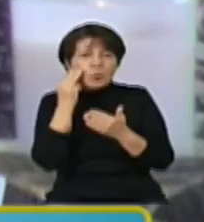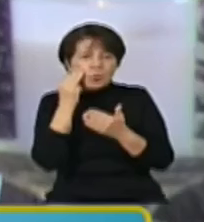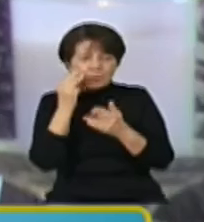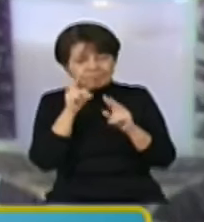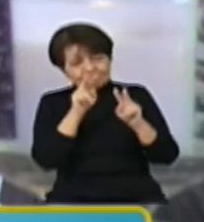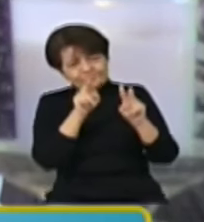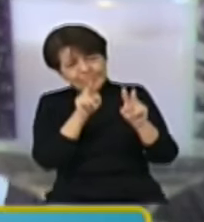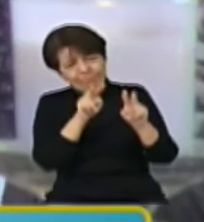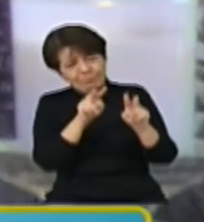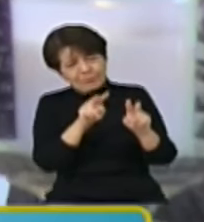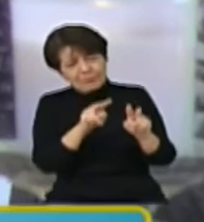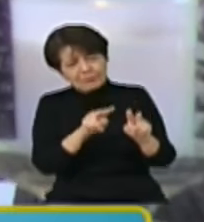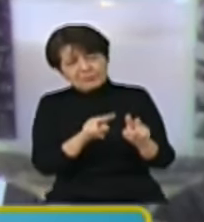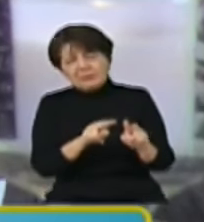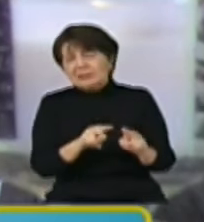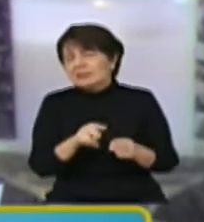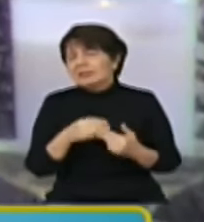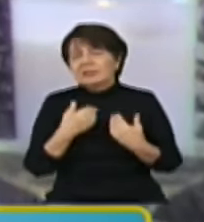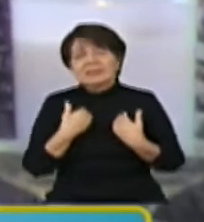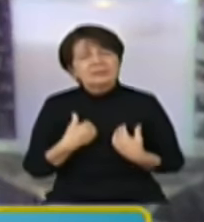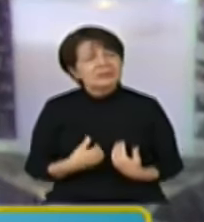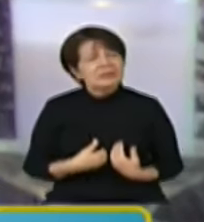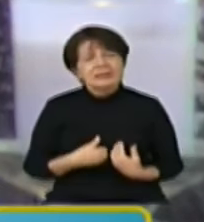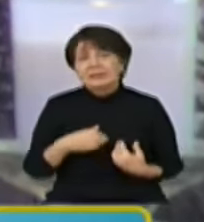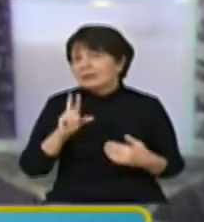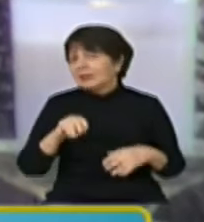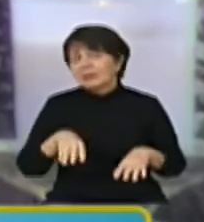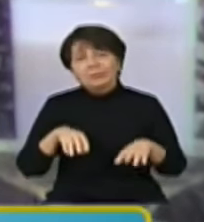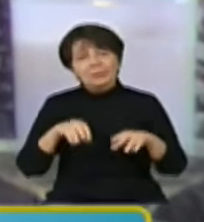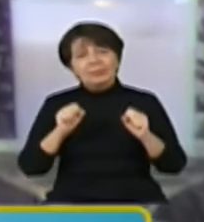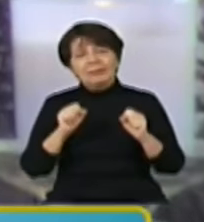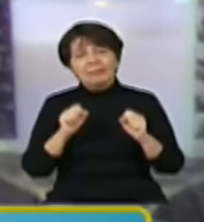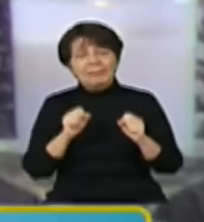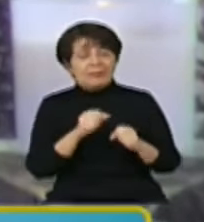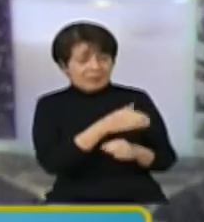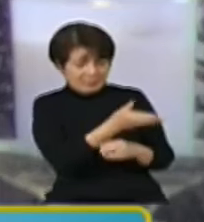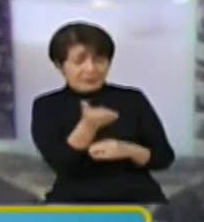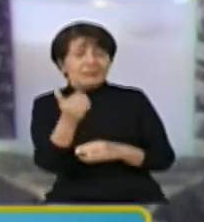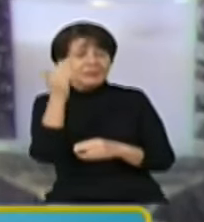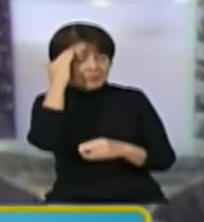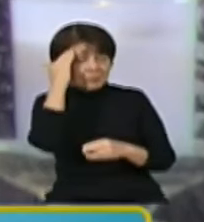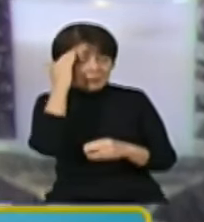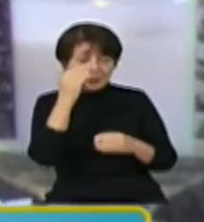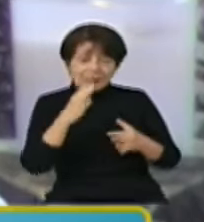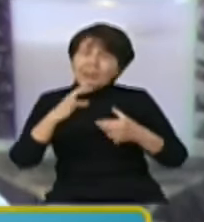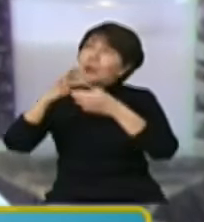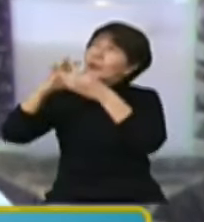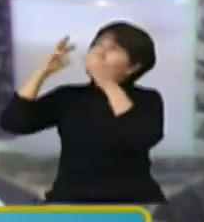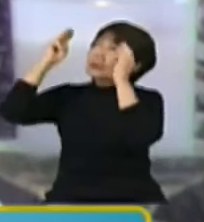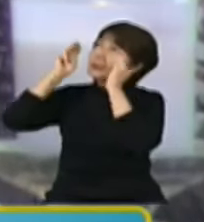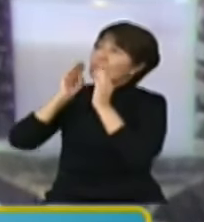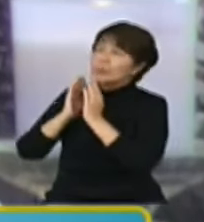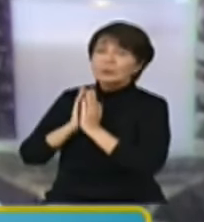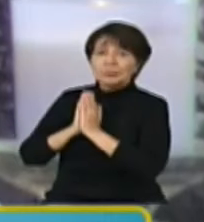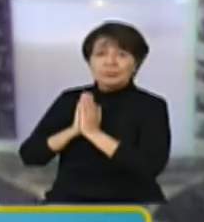pareciera que no pueden más, que sepan que en ti y en